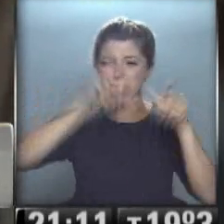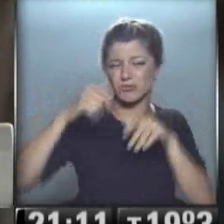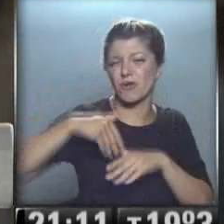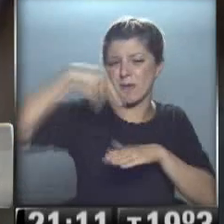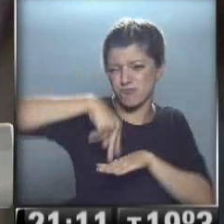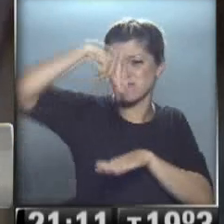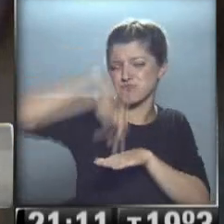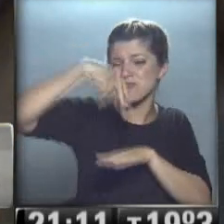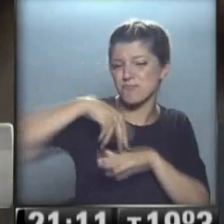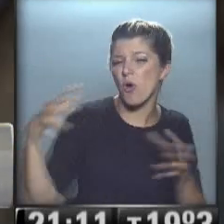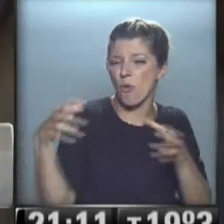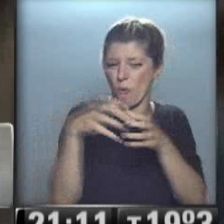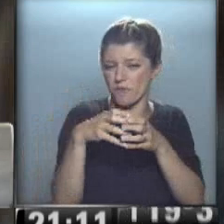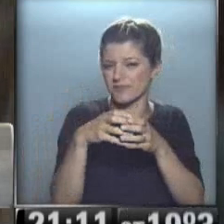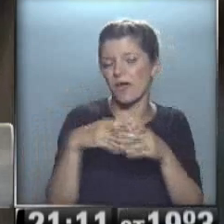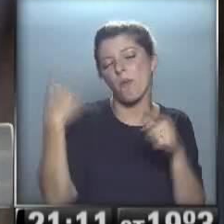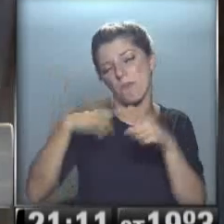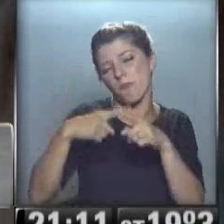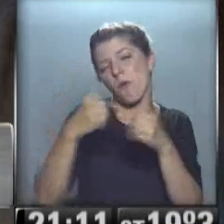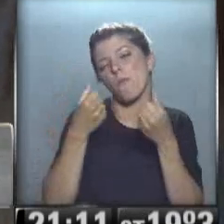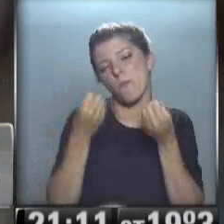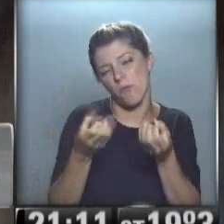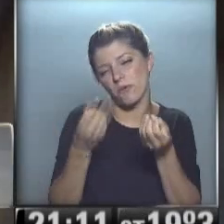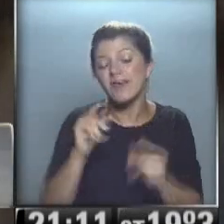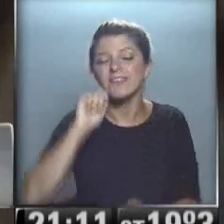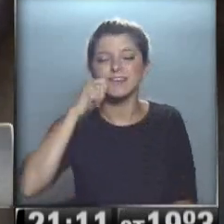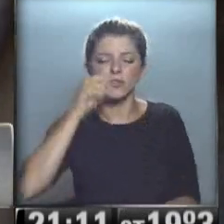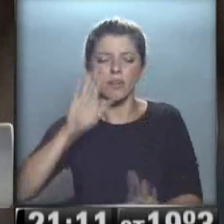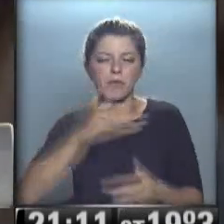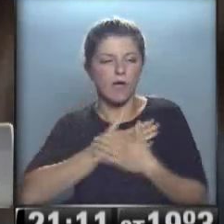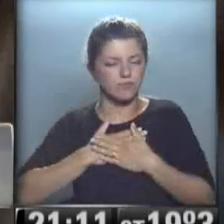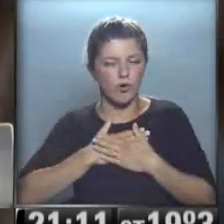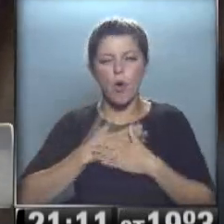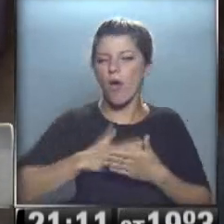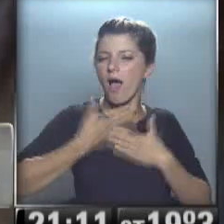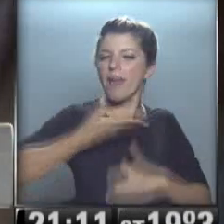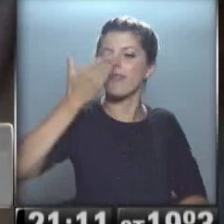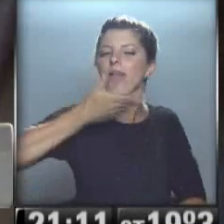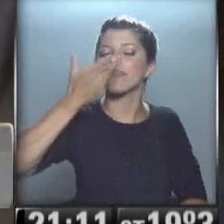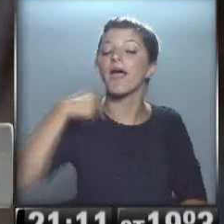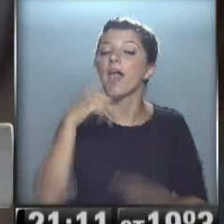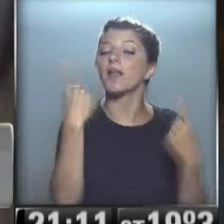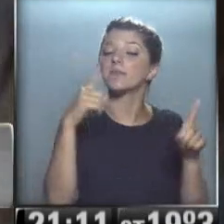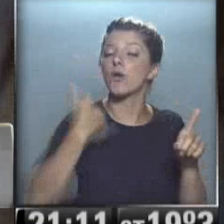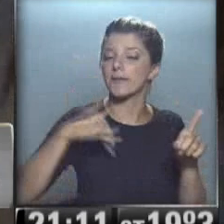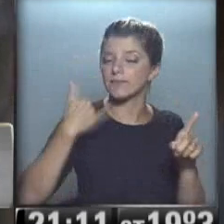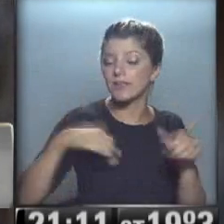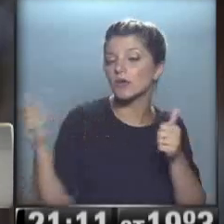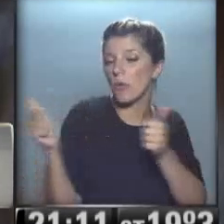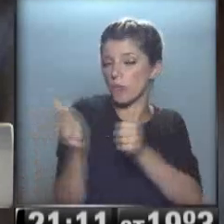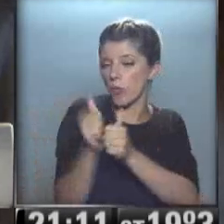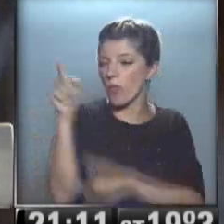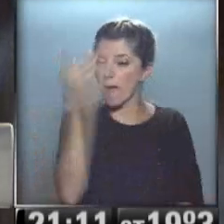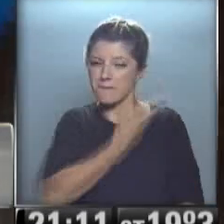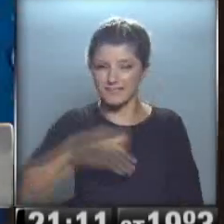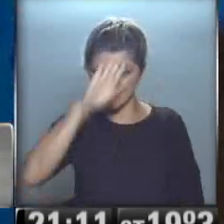fiesta popular increíble, muy lindo y muy emotivo cantar el himno con la Presidenta, el discurso que tuvo, muy bueno. Ver a compañeras, me reencontré